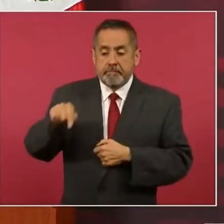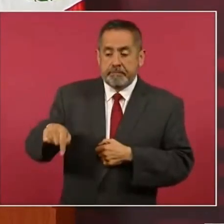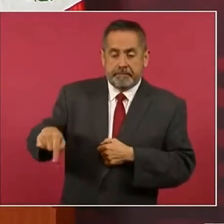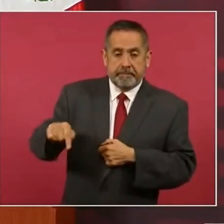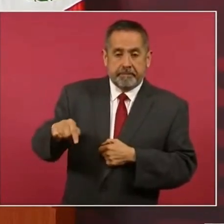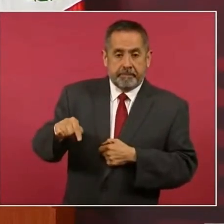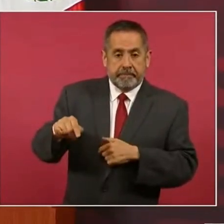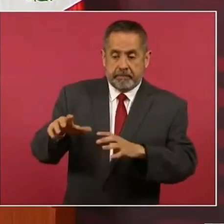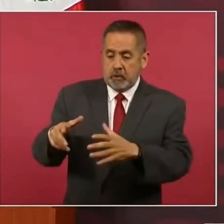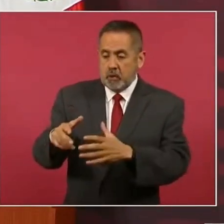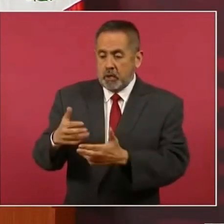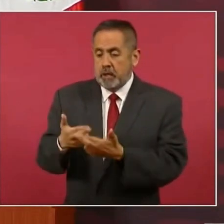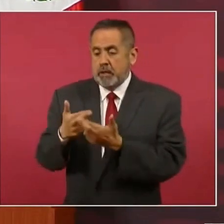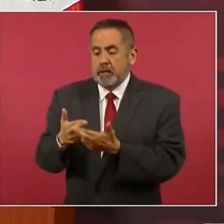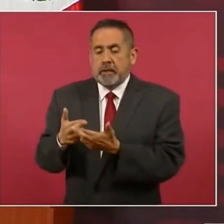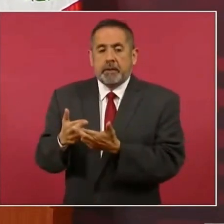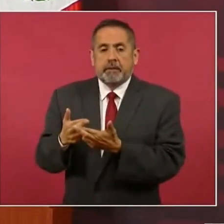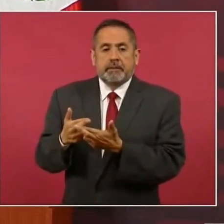se